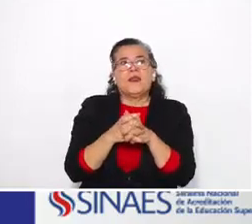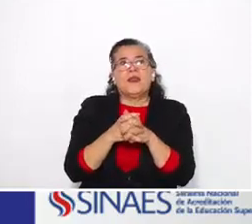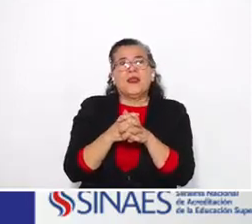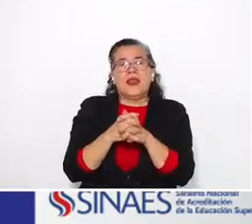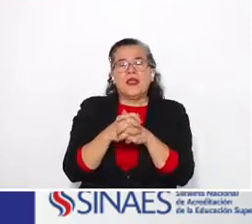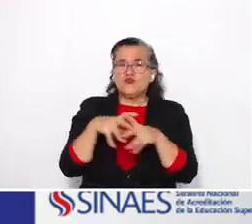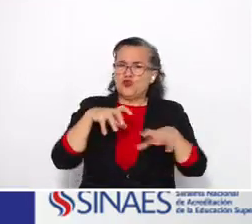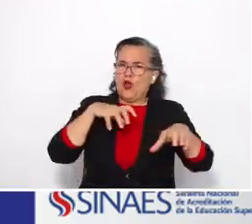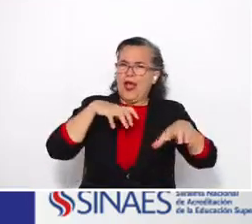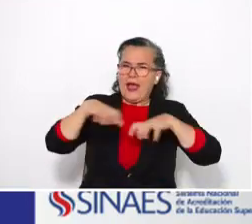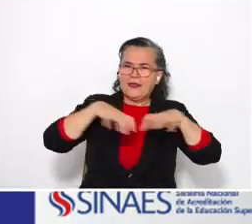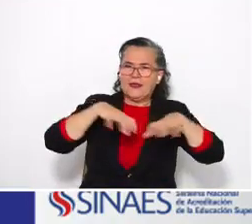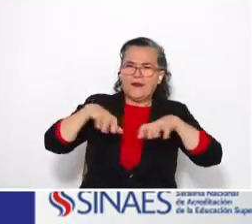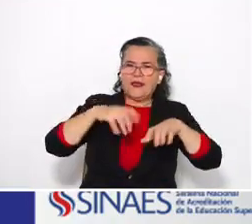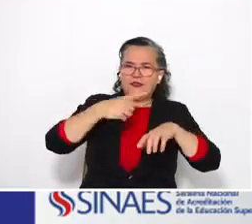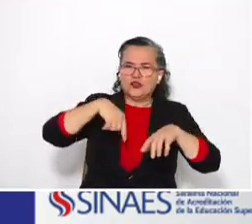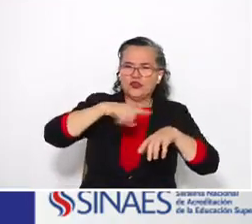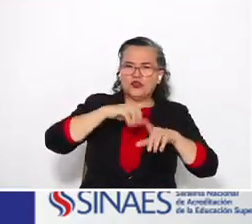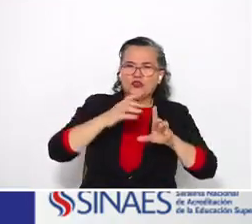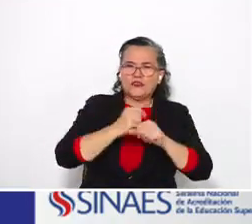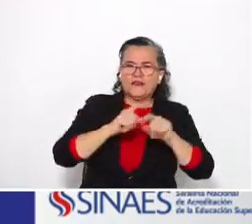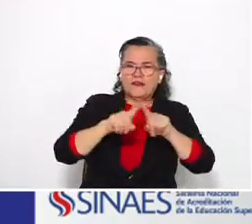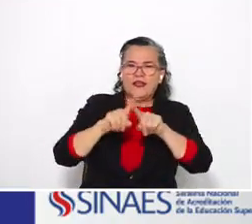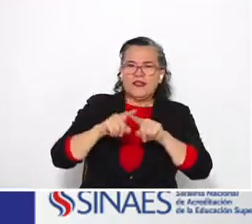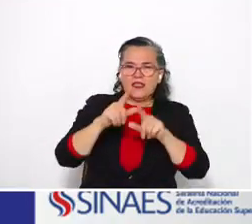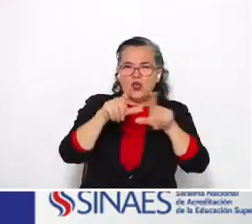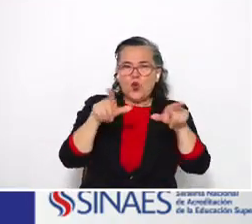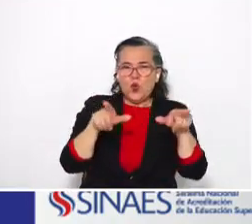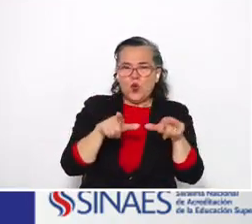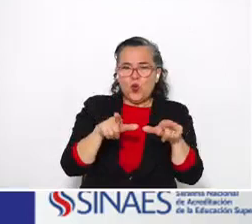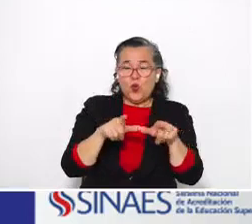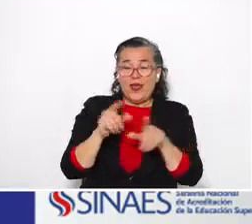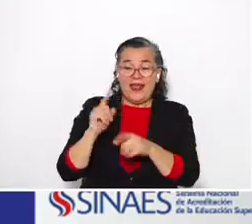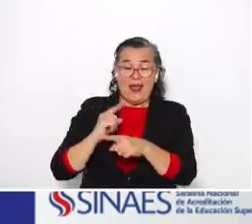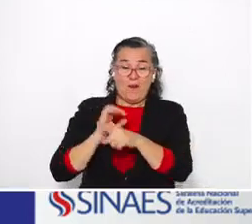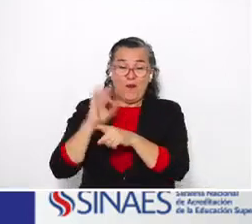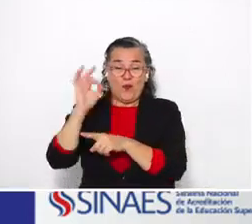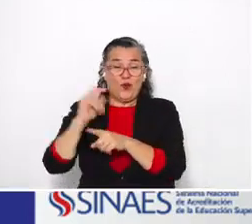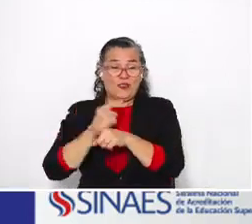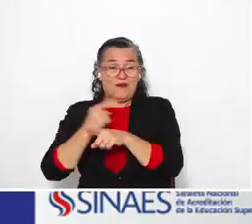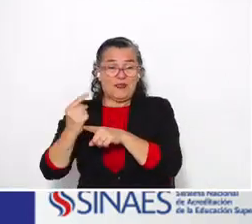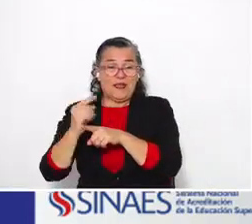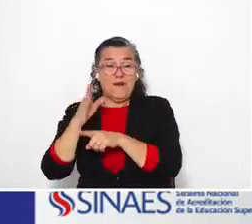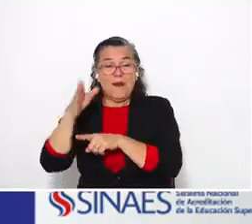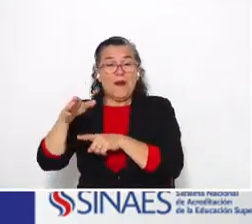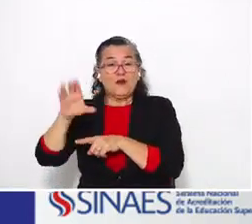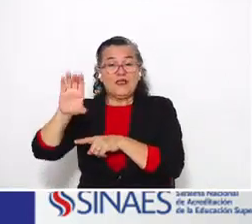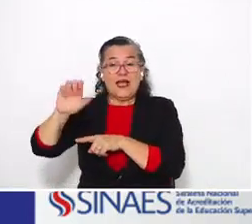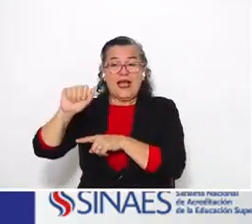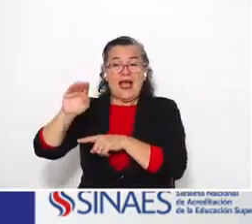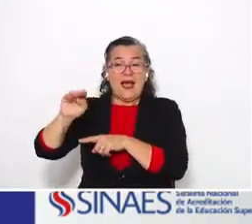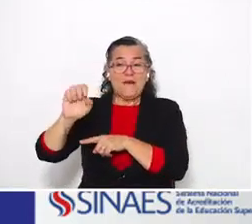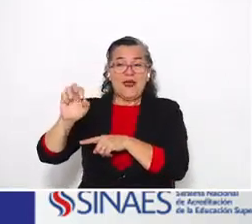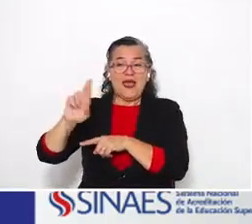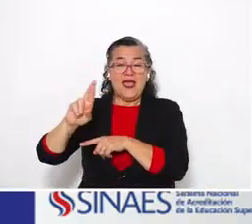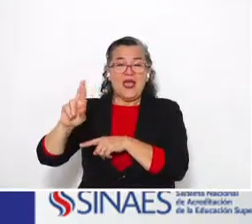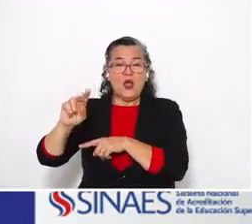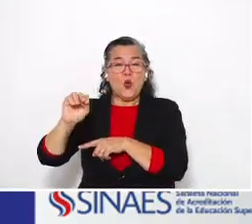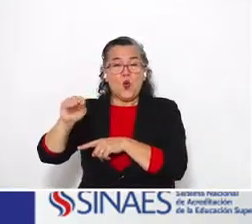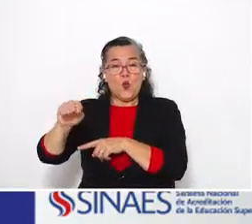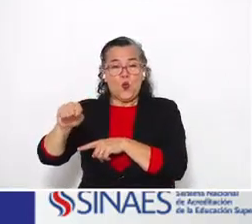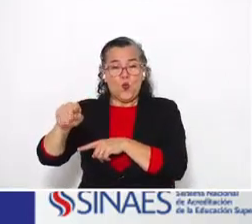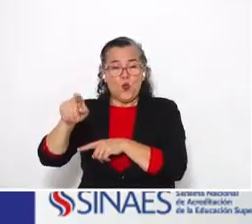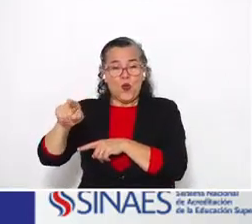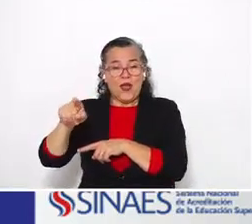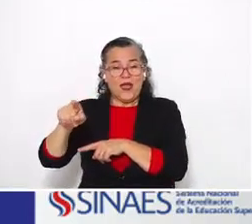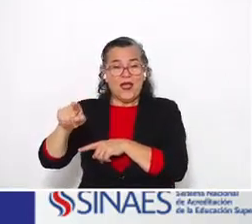estas son actividades que hemos llevado a cabo en varios lugares. Y por cierto, la semana entrante vamos a ir a Camerún, donde la Fundación